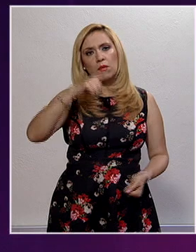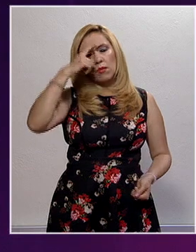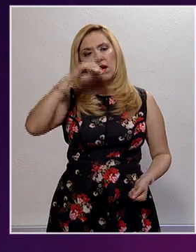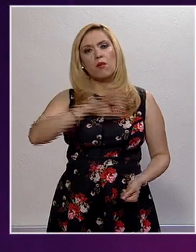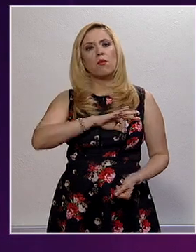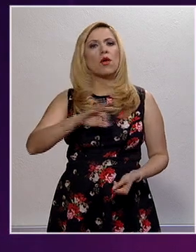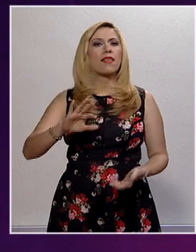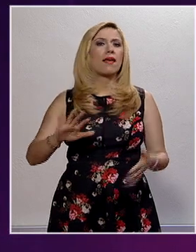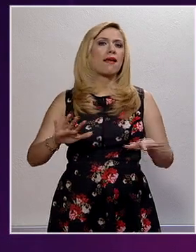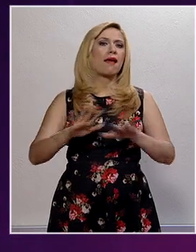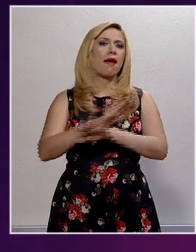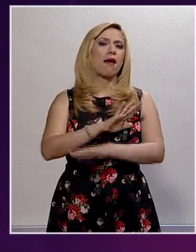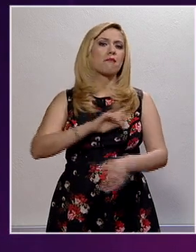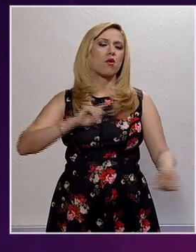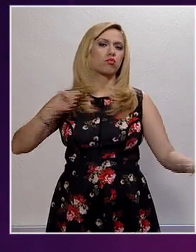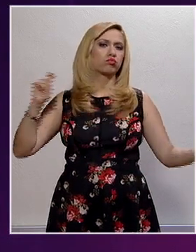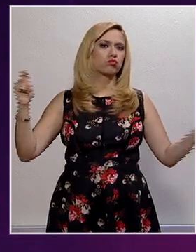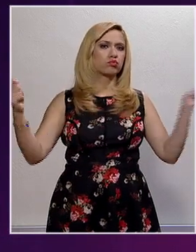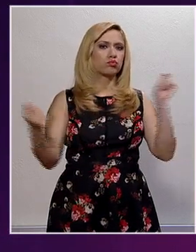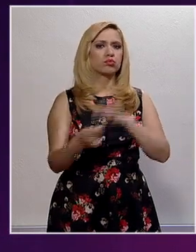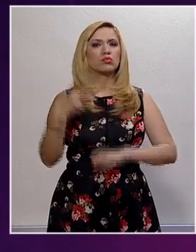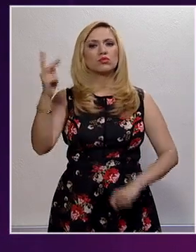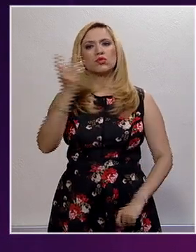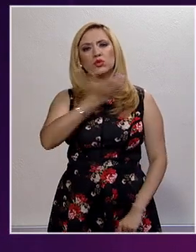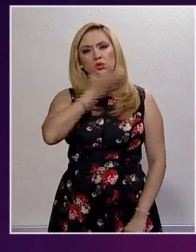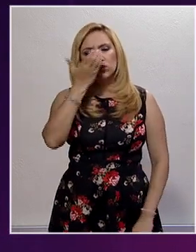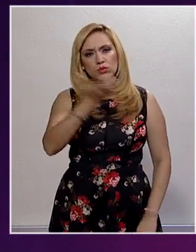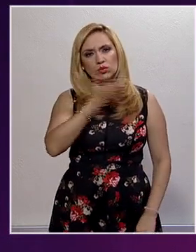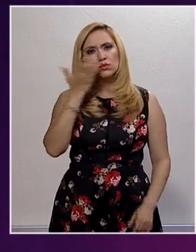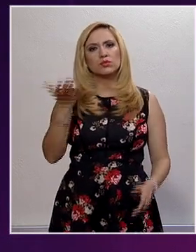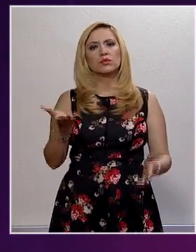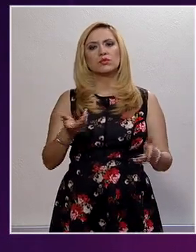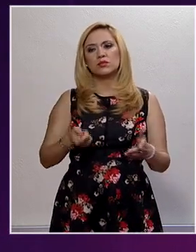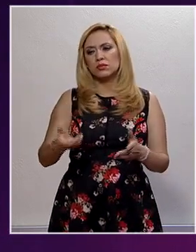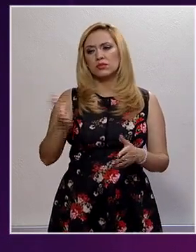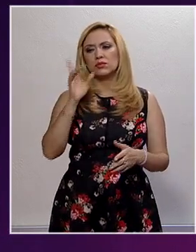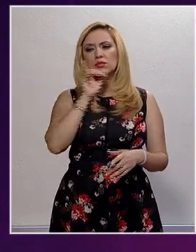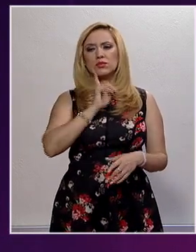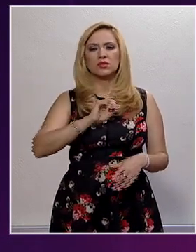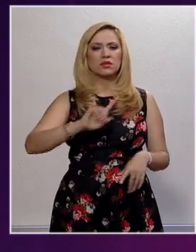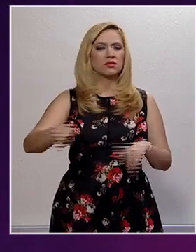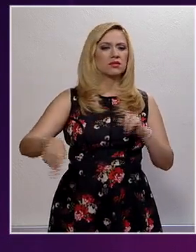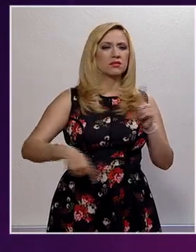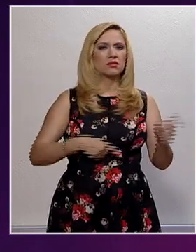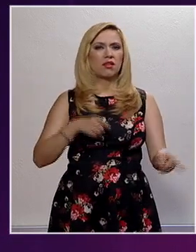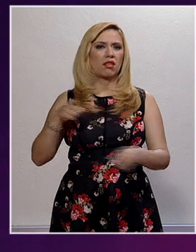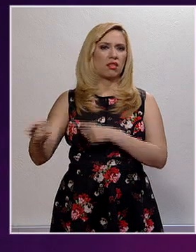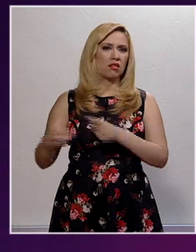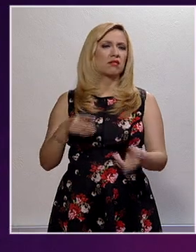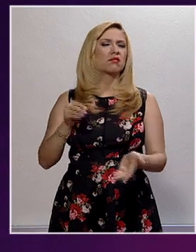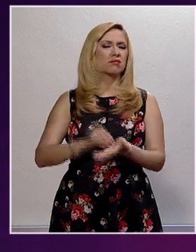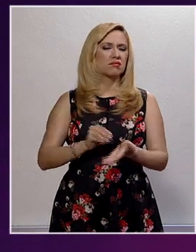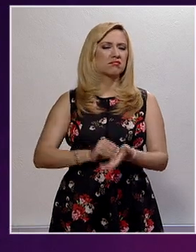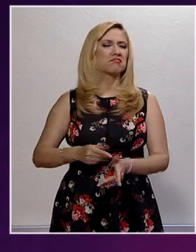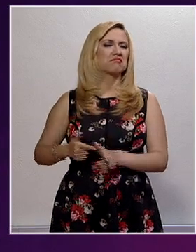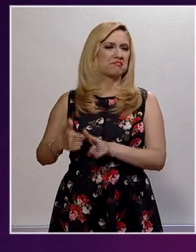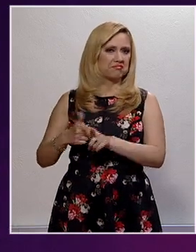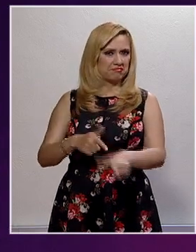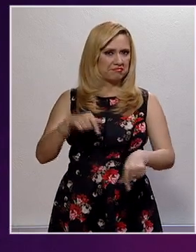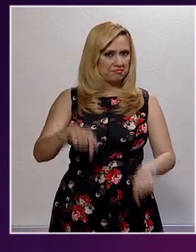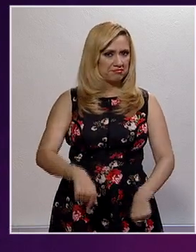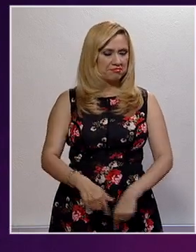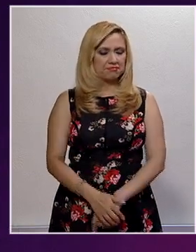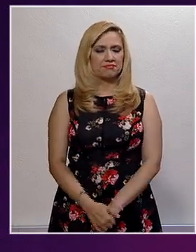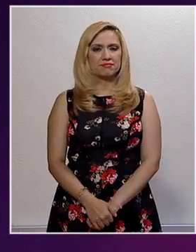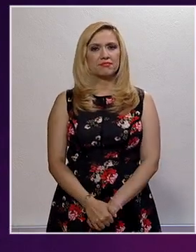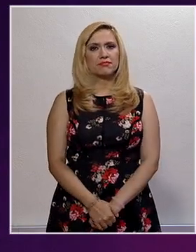realmente transformar las actitudes y los estereotipos que siguen permeando en las instituciones. Y